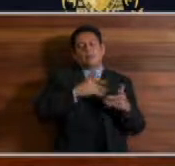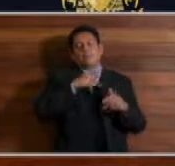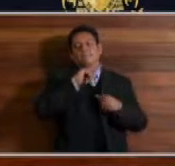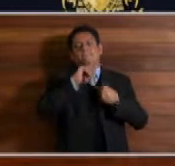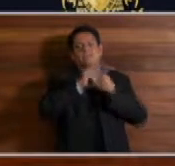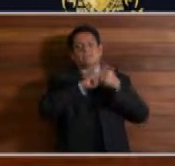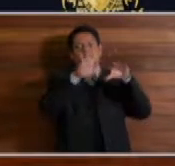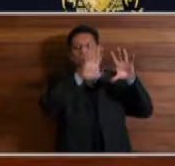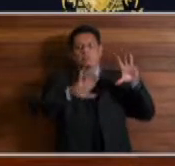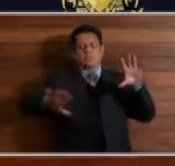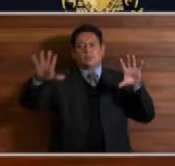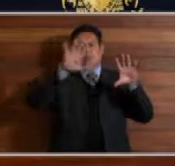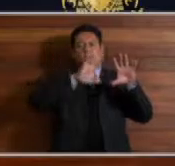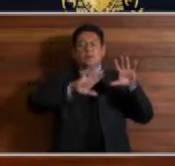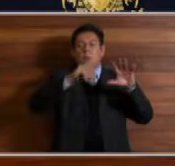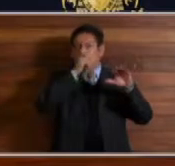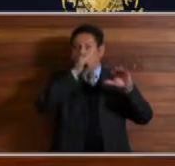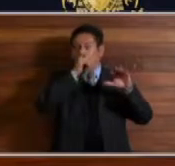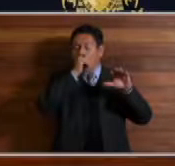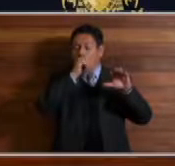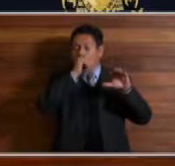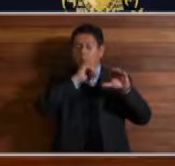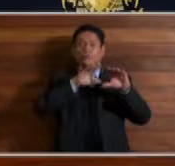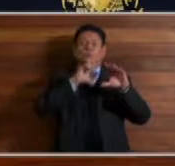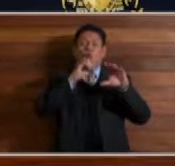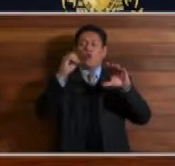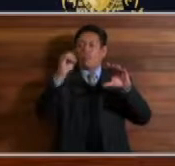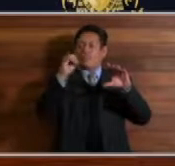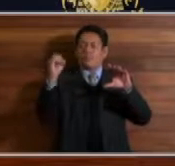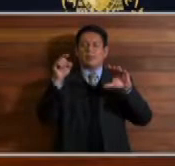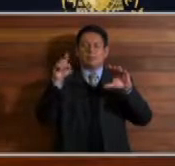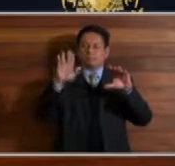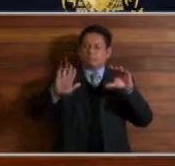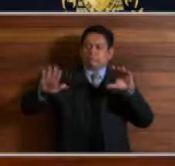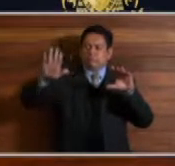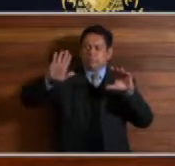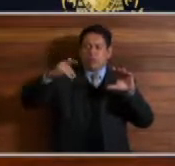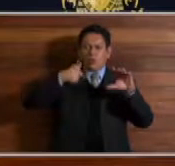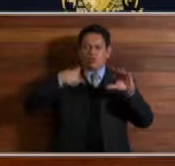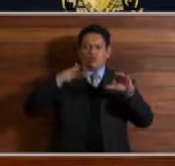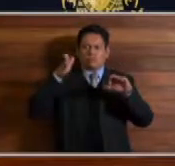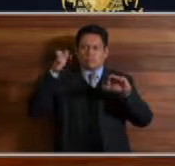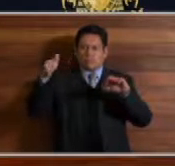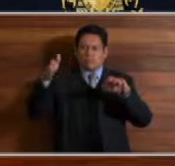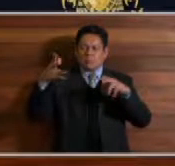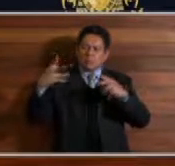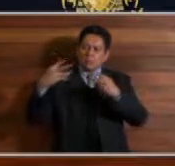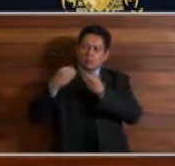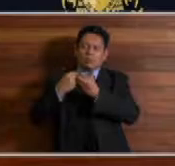Salvador, de en Salvador, y en un día